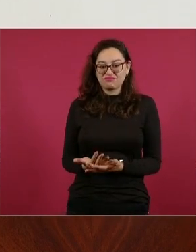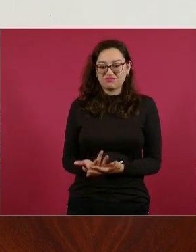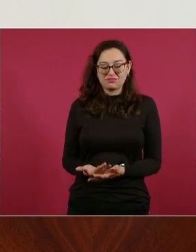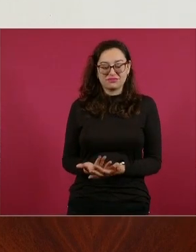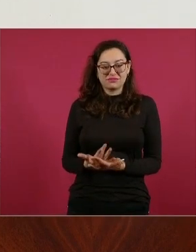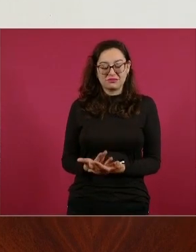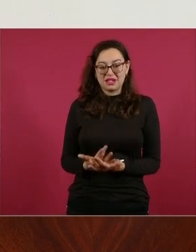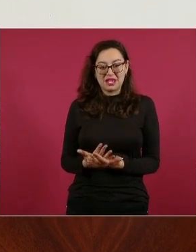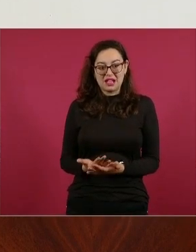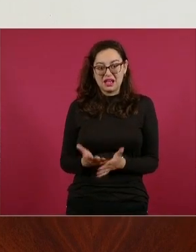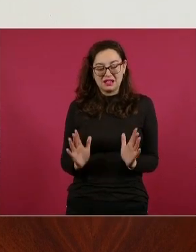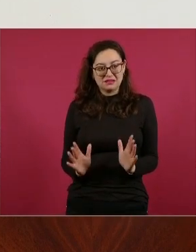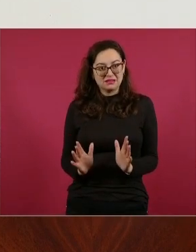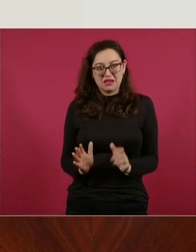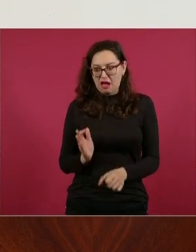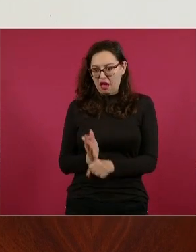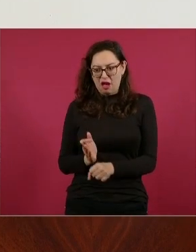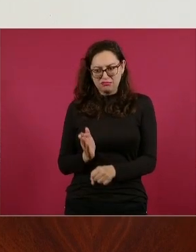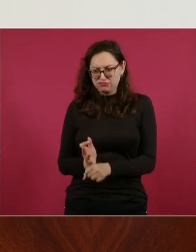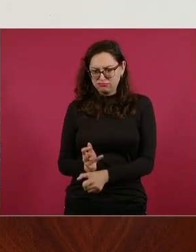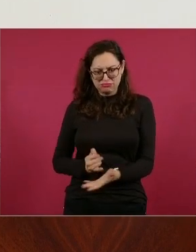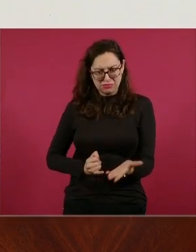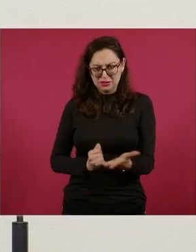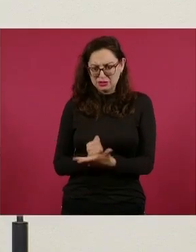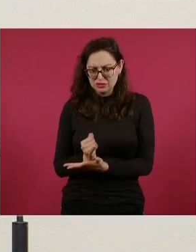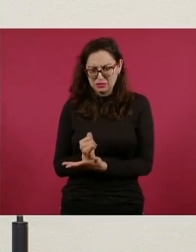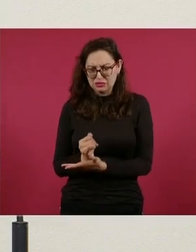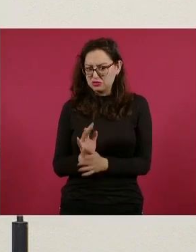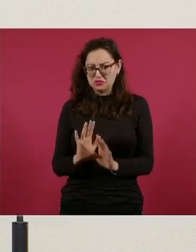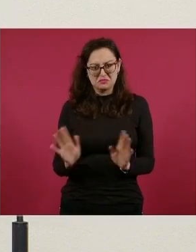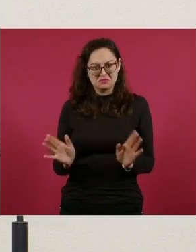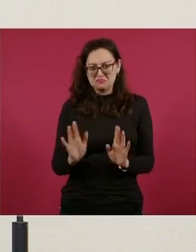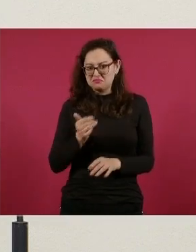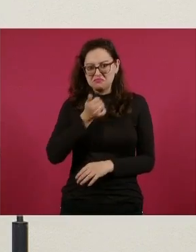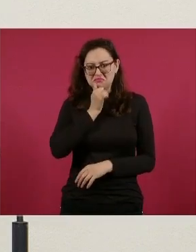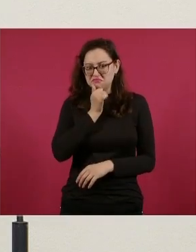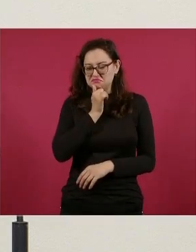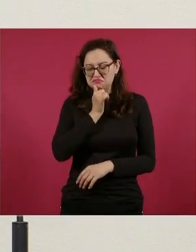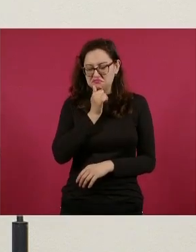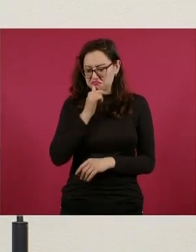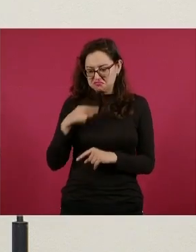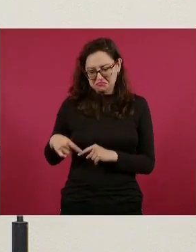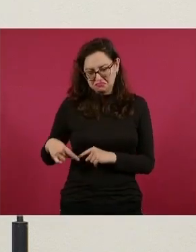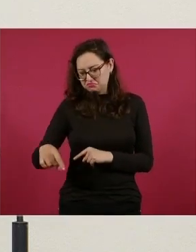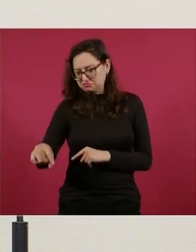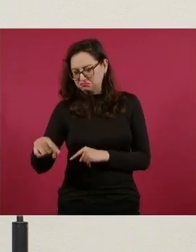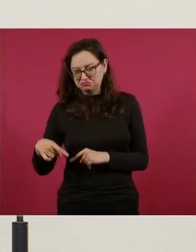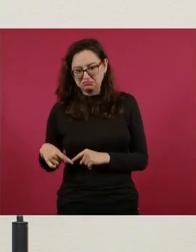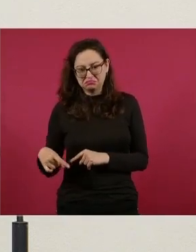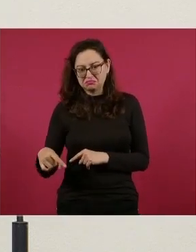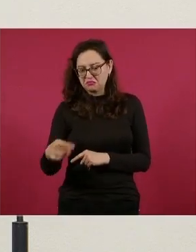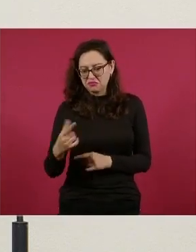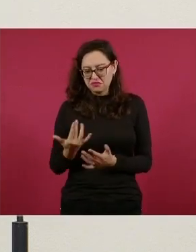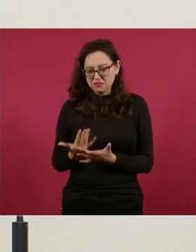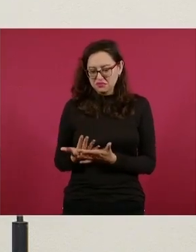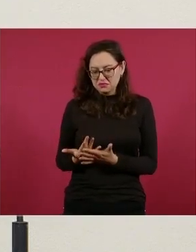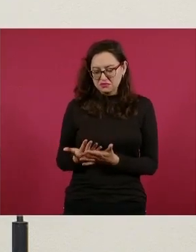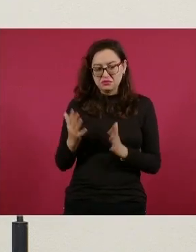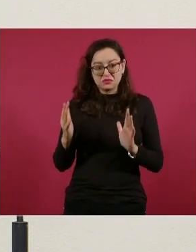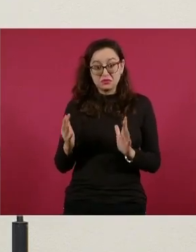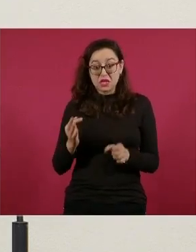tiempo de mucha comunicación electrónica, pueden subir acta